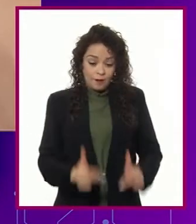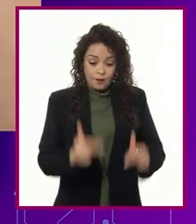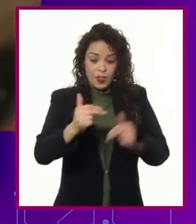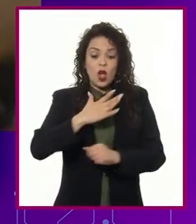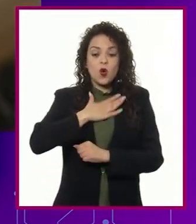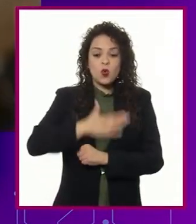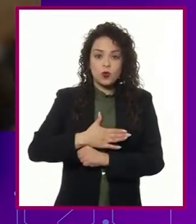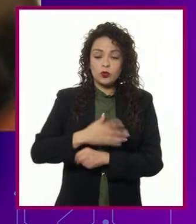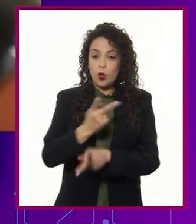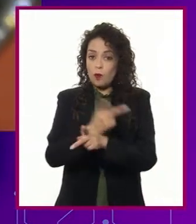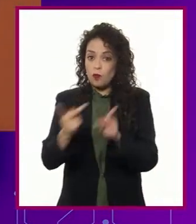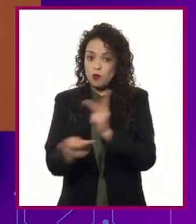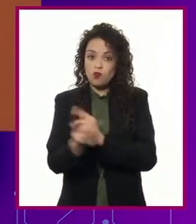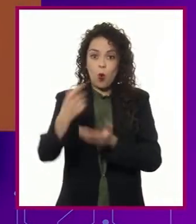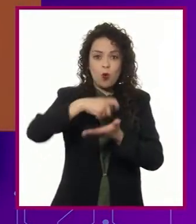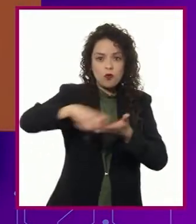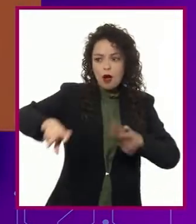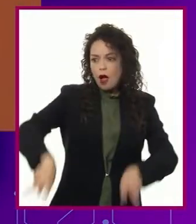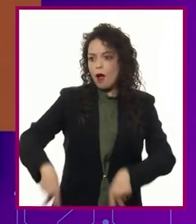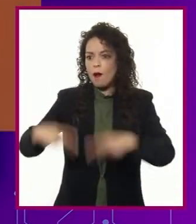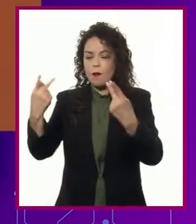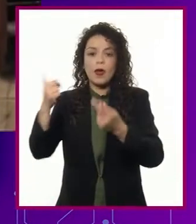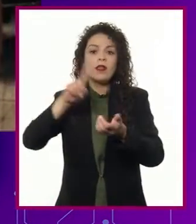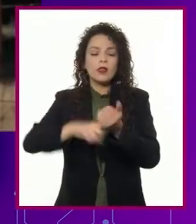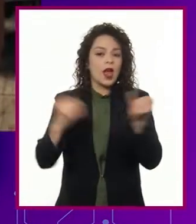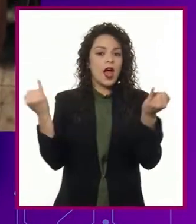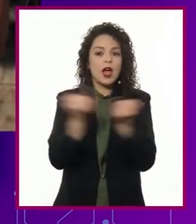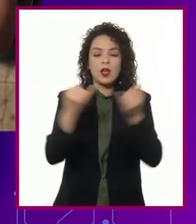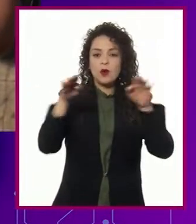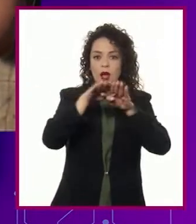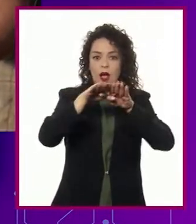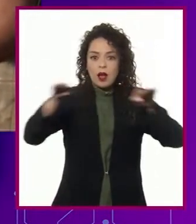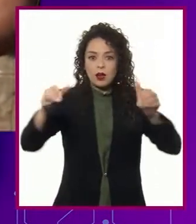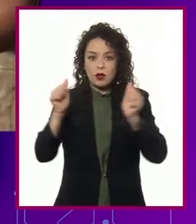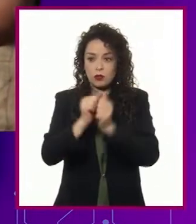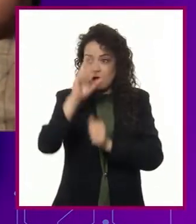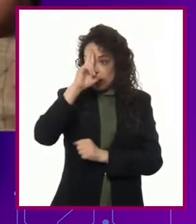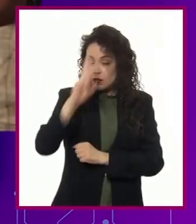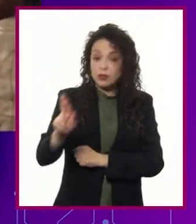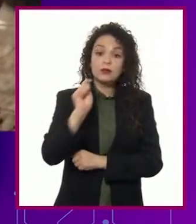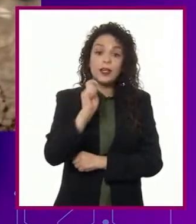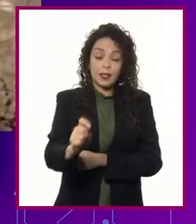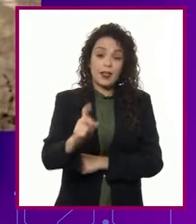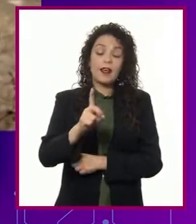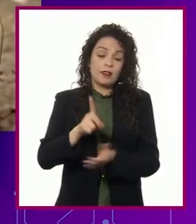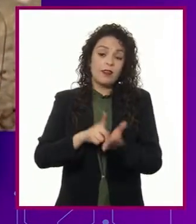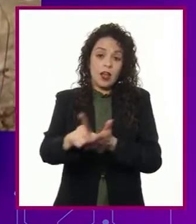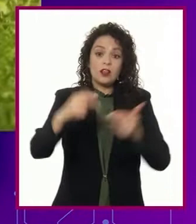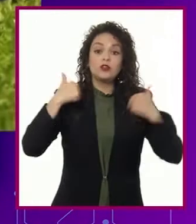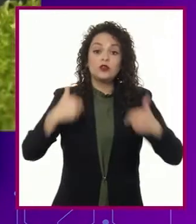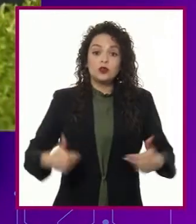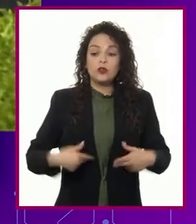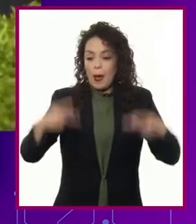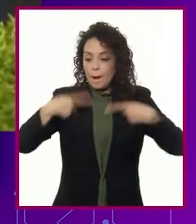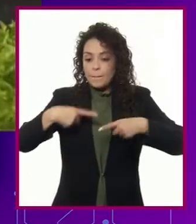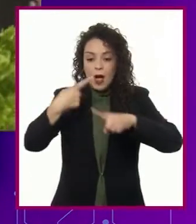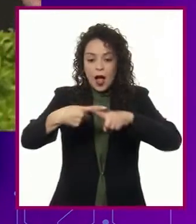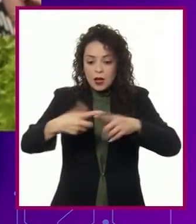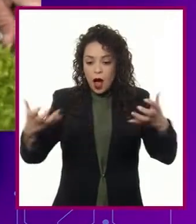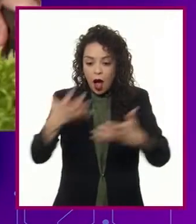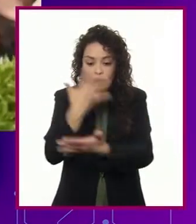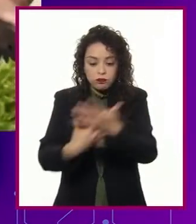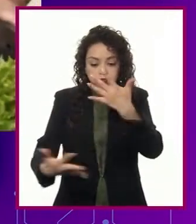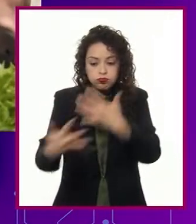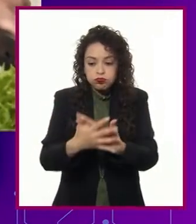y productos se compran y venden en condiciones de igualdad y con respeto a los derechos humanos de quien los elaboran, así como de